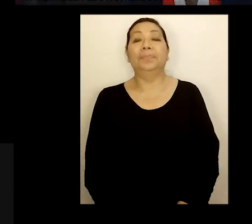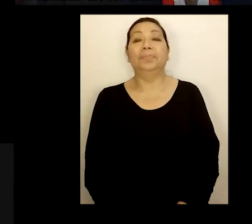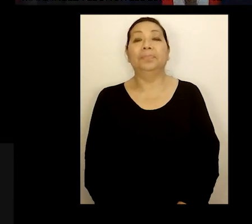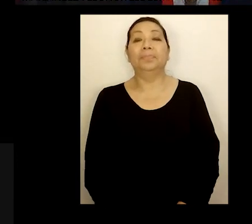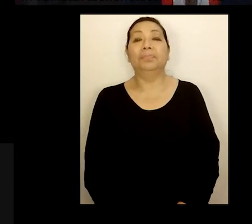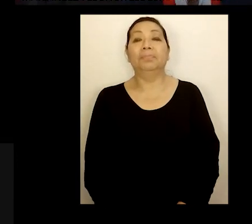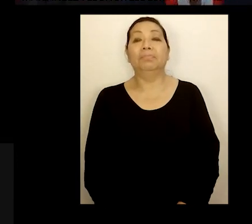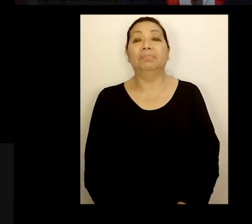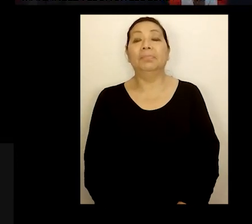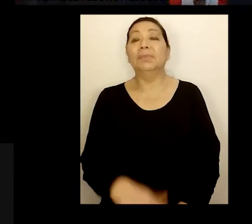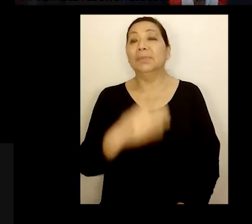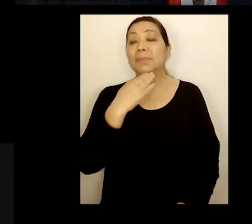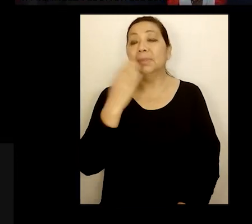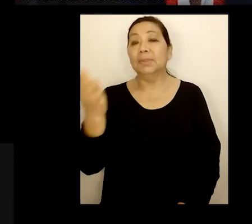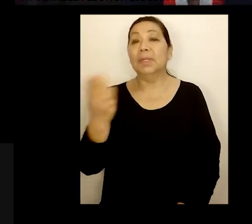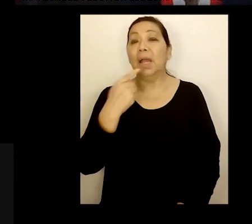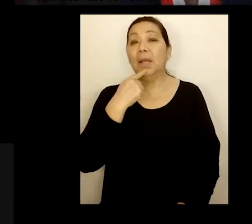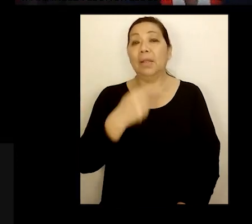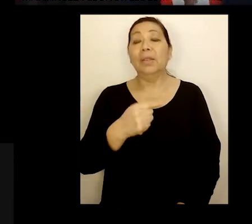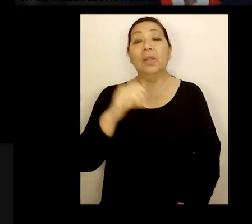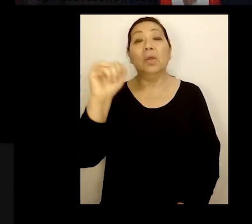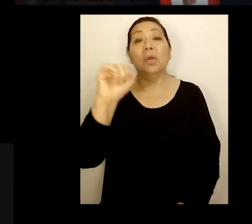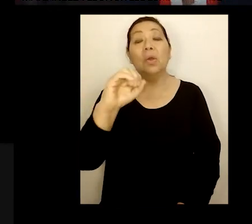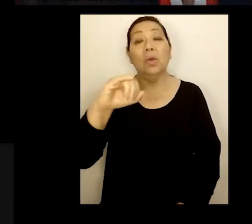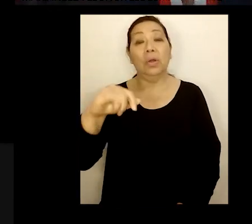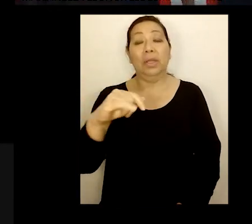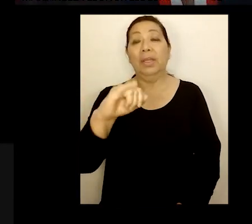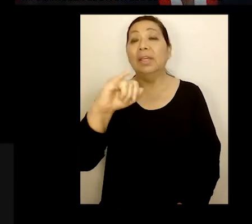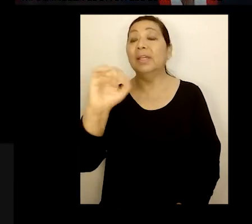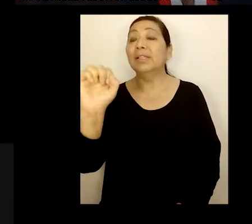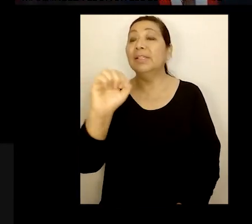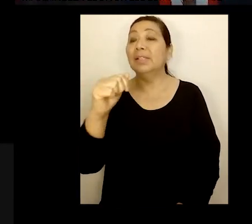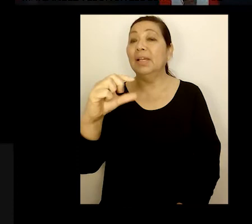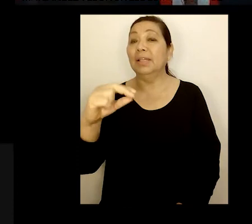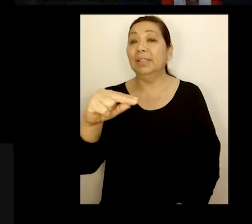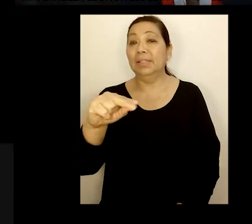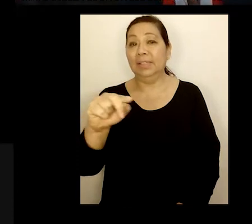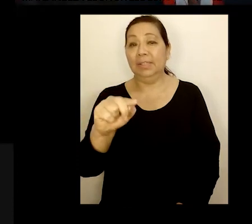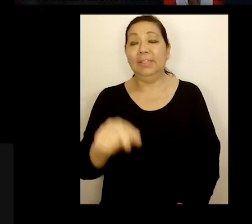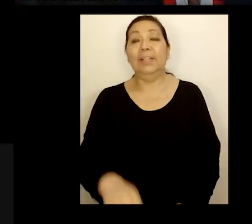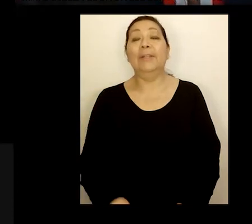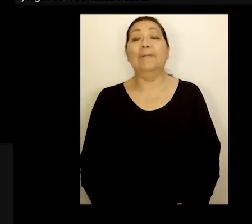Uh-huh. Abogado de la parte demandante, Jorge Sánchez, ¿puede hacer uso de la palabra?